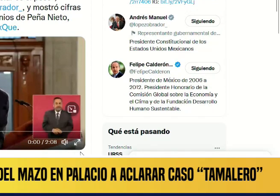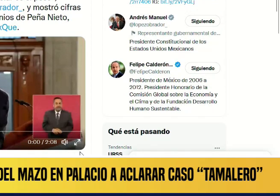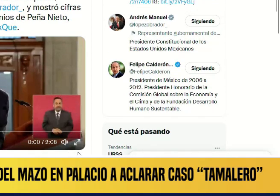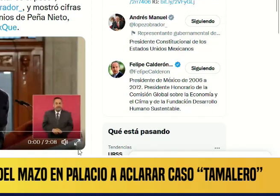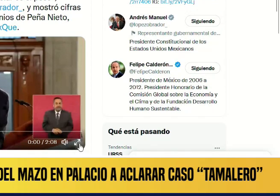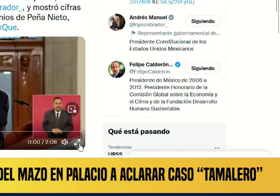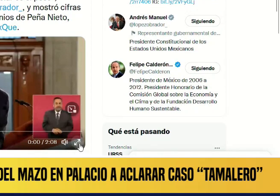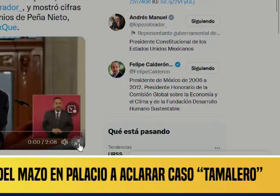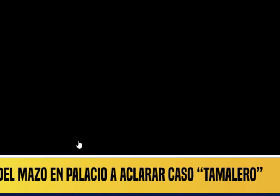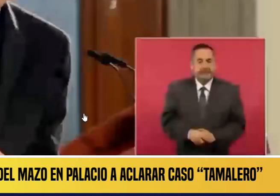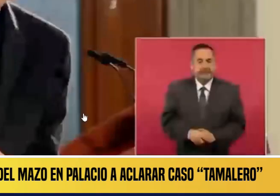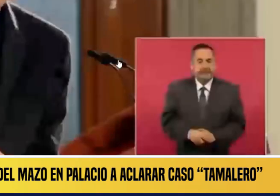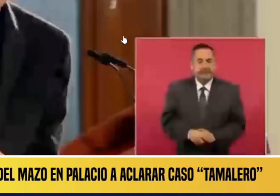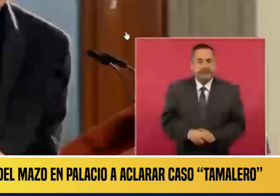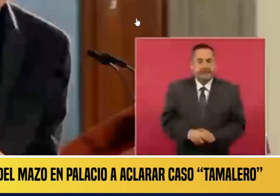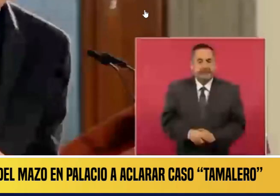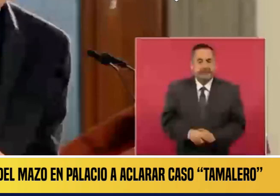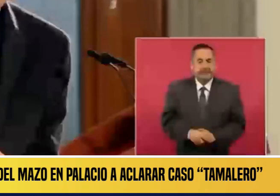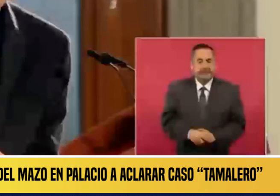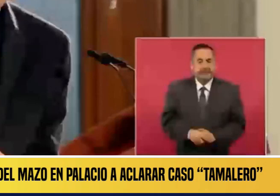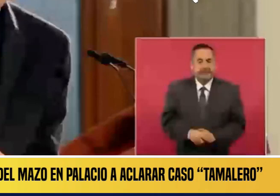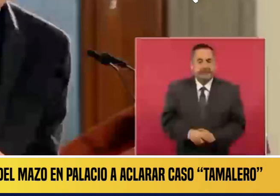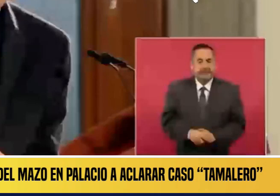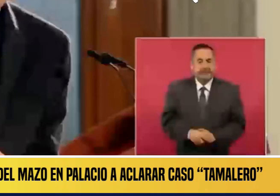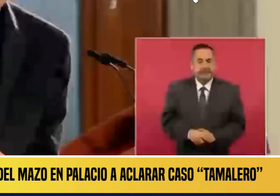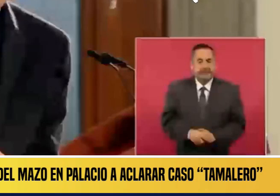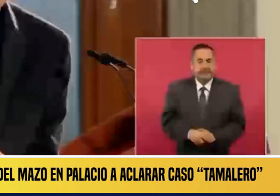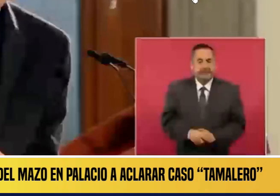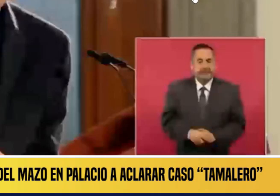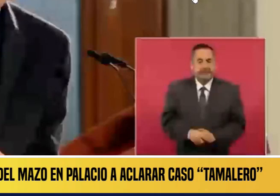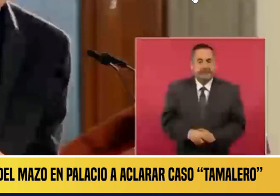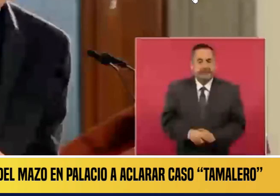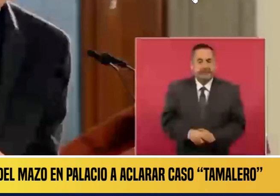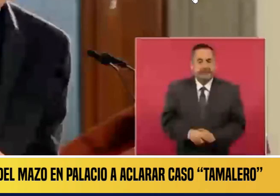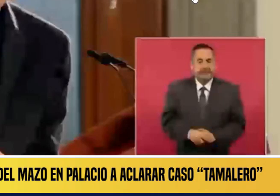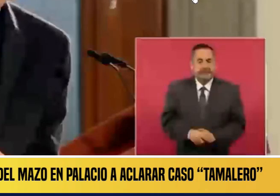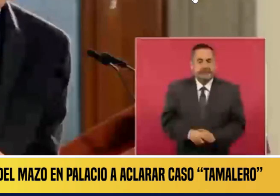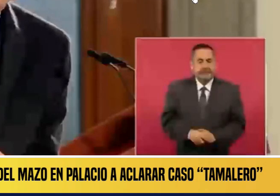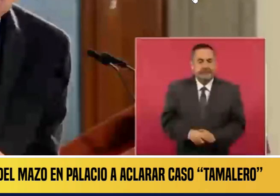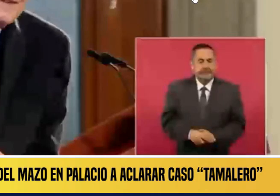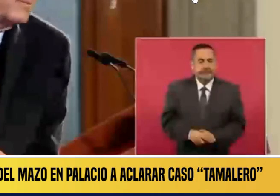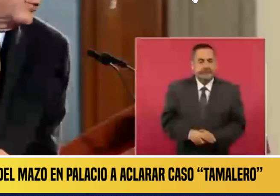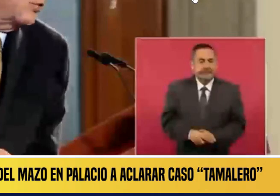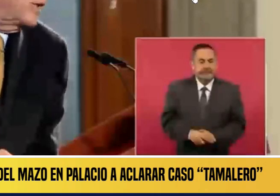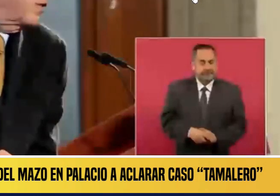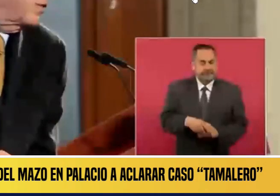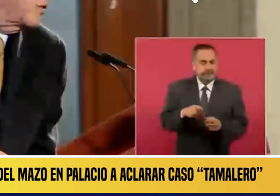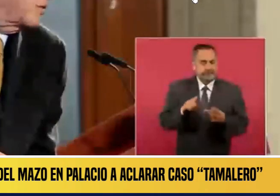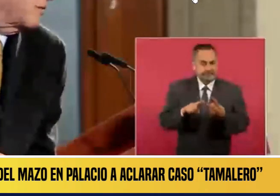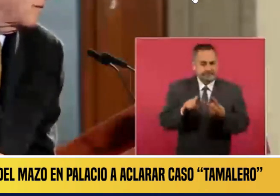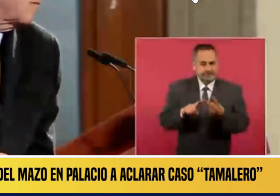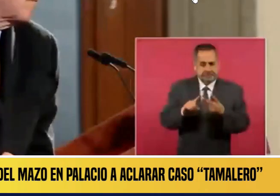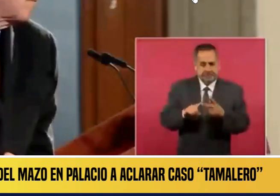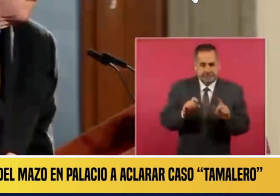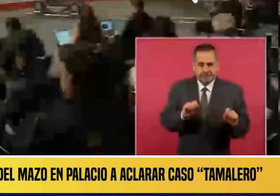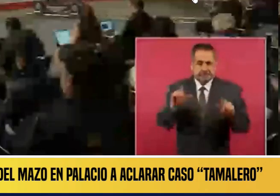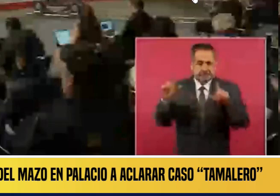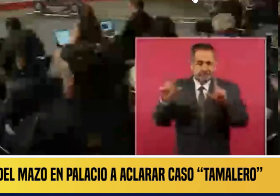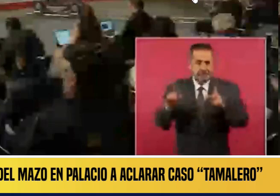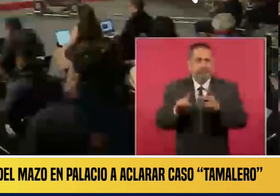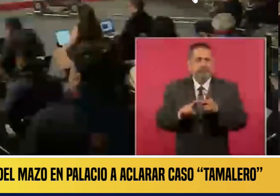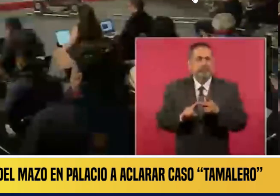peso y el Cómo estos datos no se veía desde hace 50 años Este es el promedio